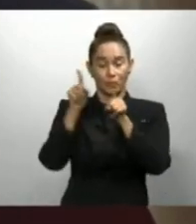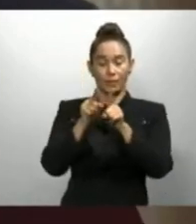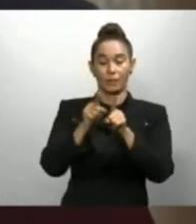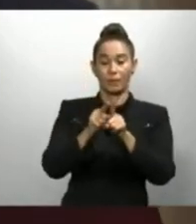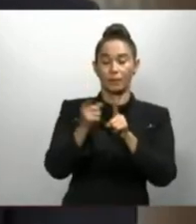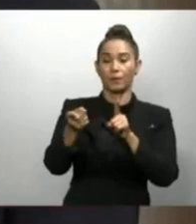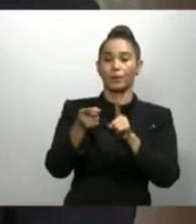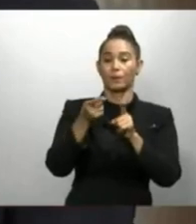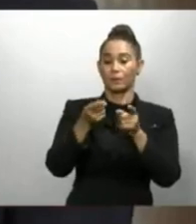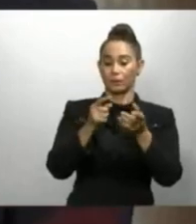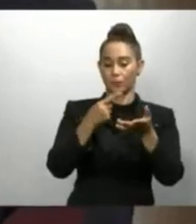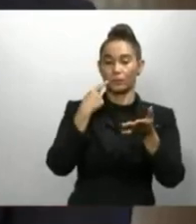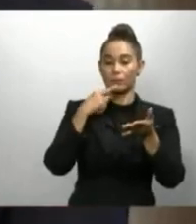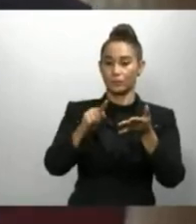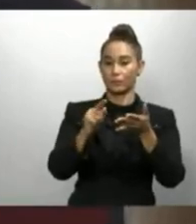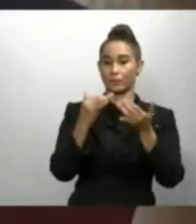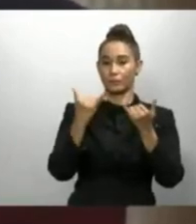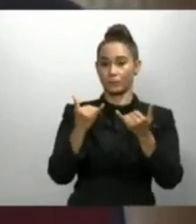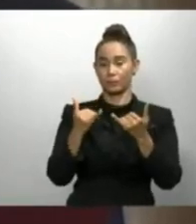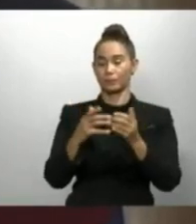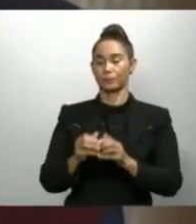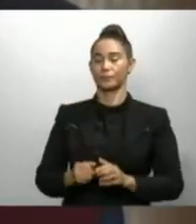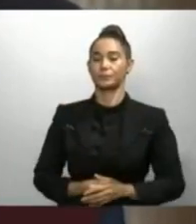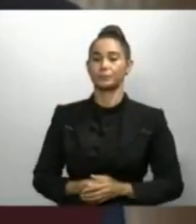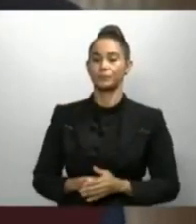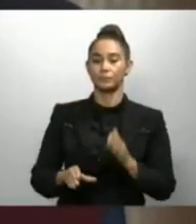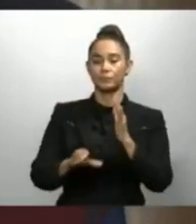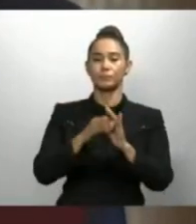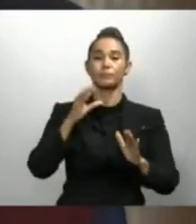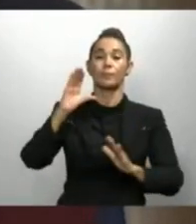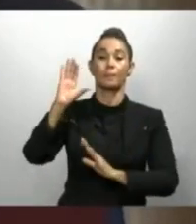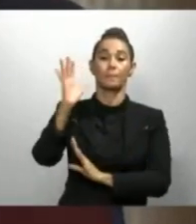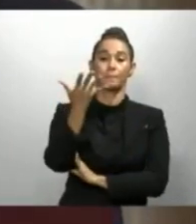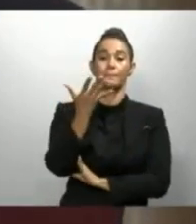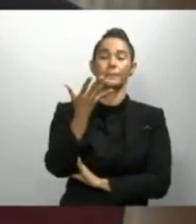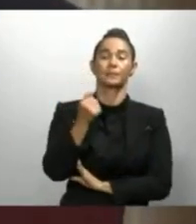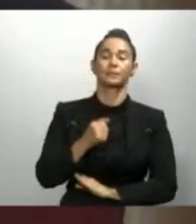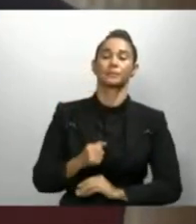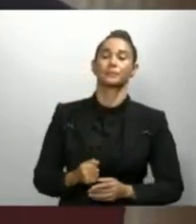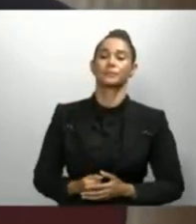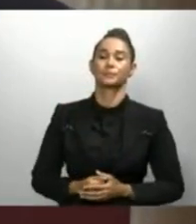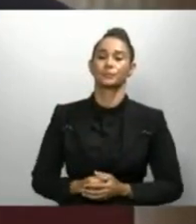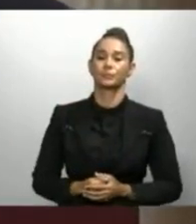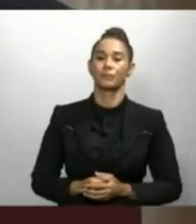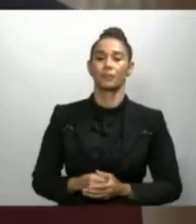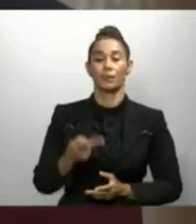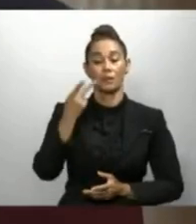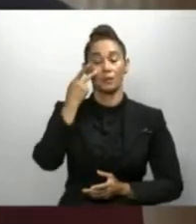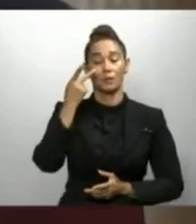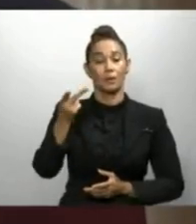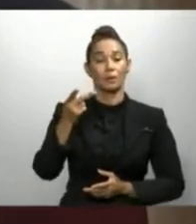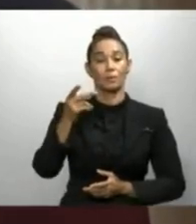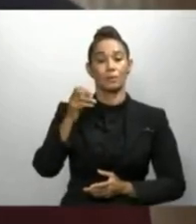normativa vigente sobre la materia. Párrafo 5. En caso de que el alcohol